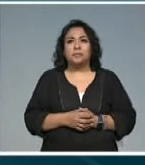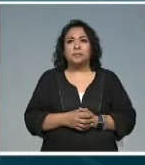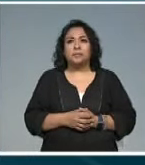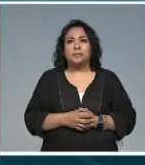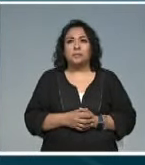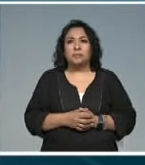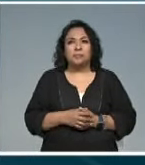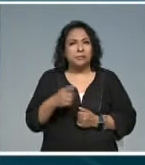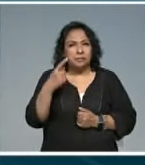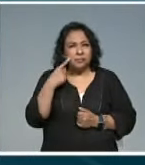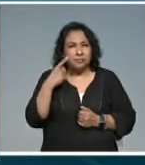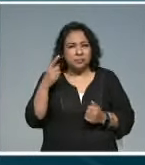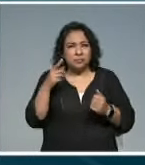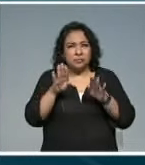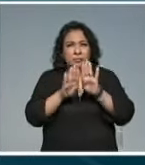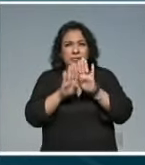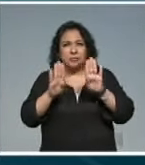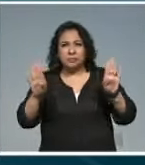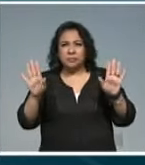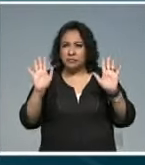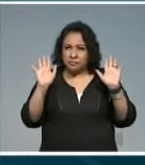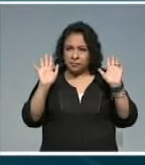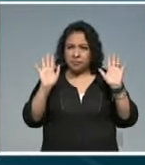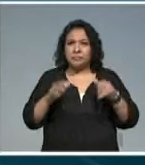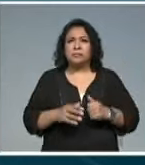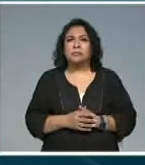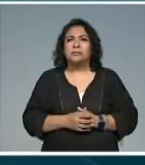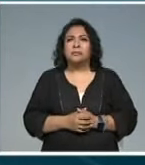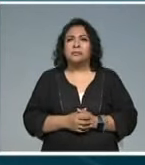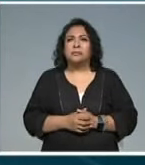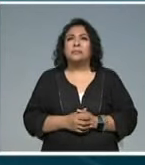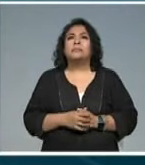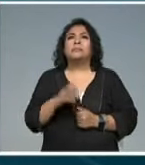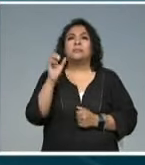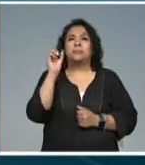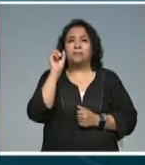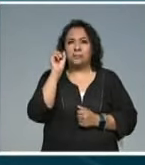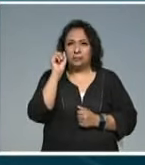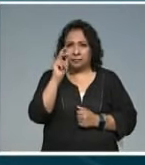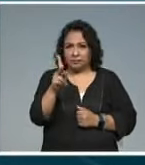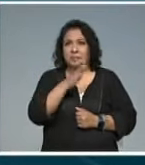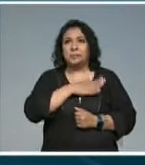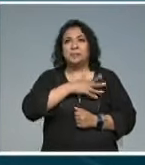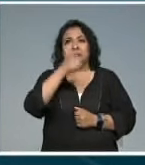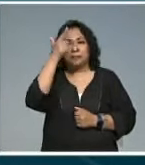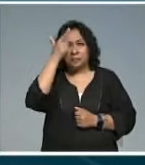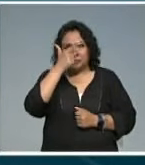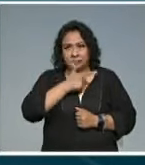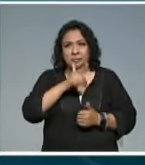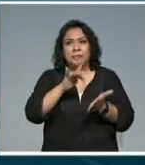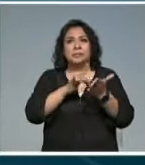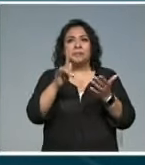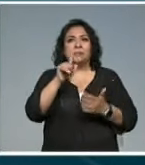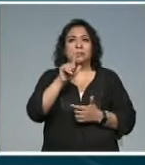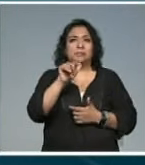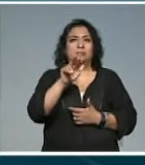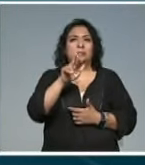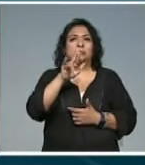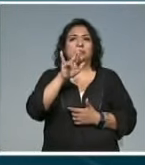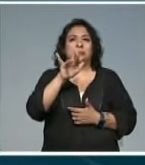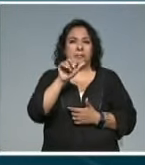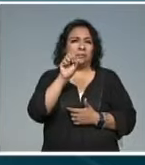no sé si hubo cortinilla. Bueno, ok, pues buenas noches y Y gracias, Laura. Pues